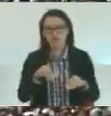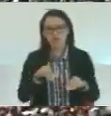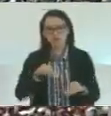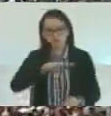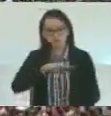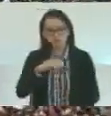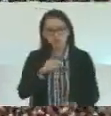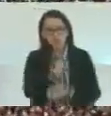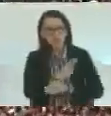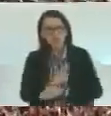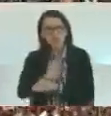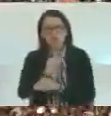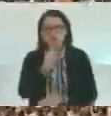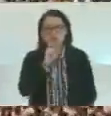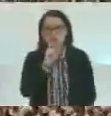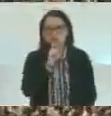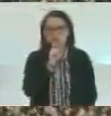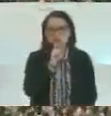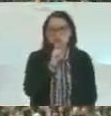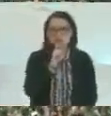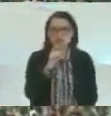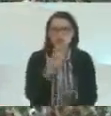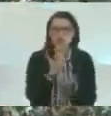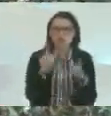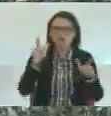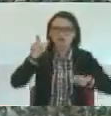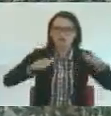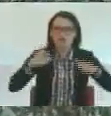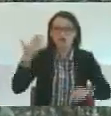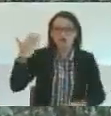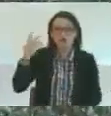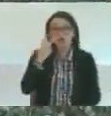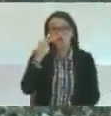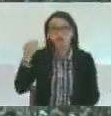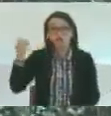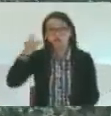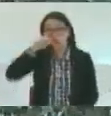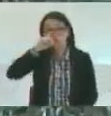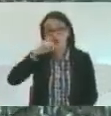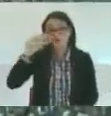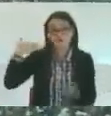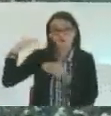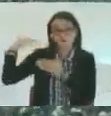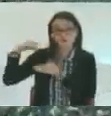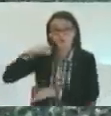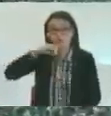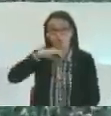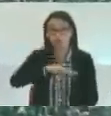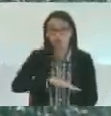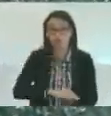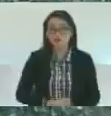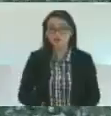que protegió a los libertadores hace 200 años.